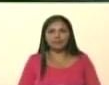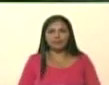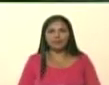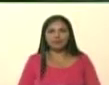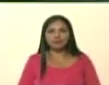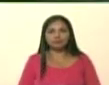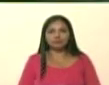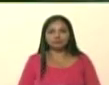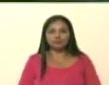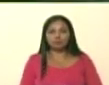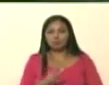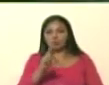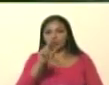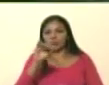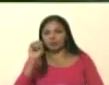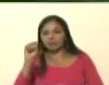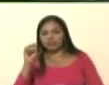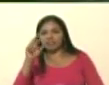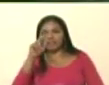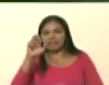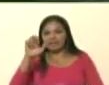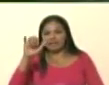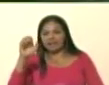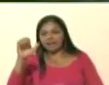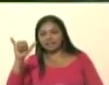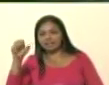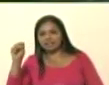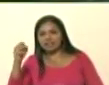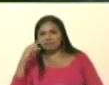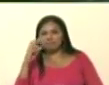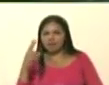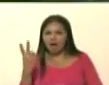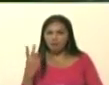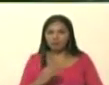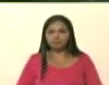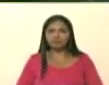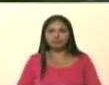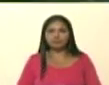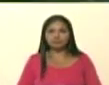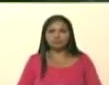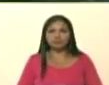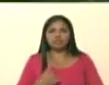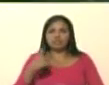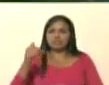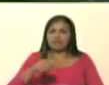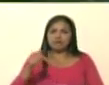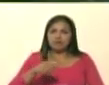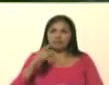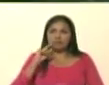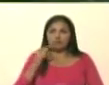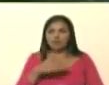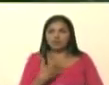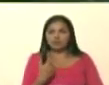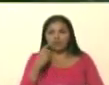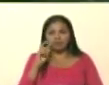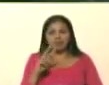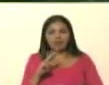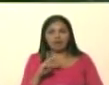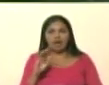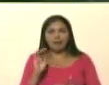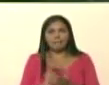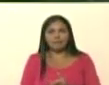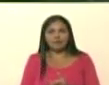luis reyes reyes así que veamos y de aquí yo quisiera que el compañero